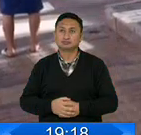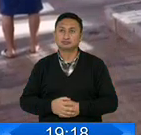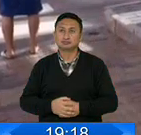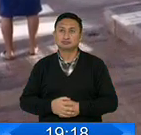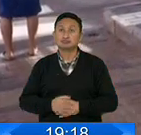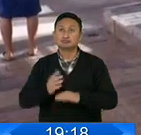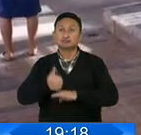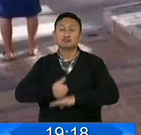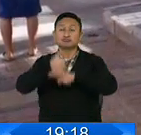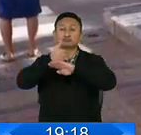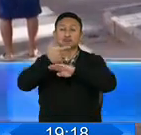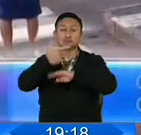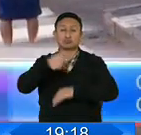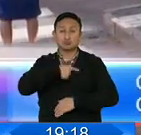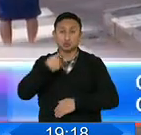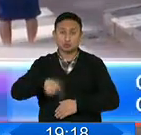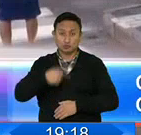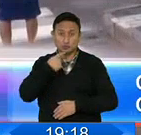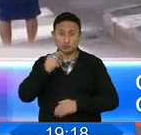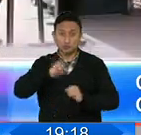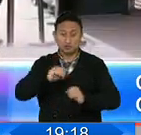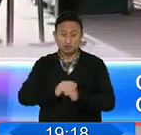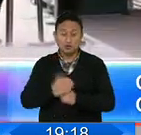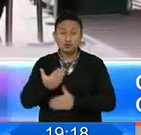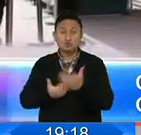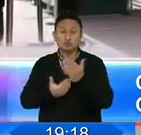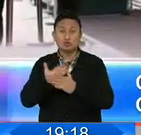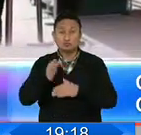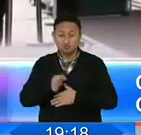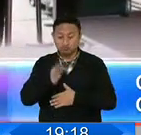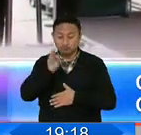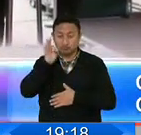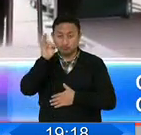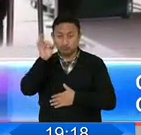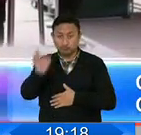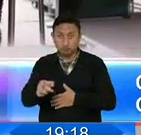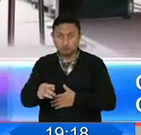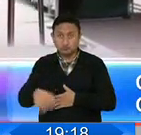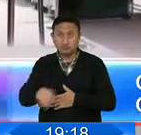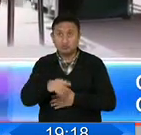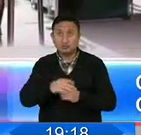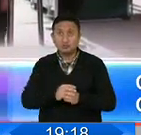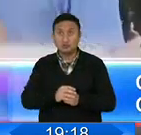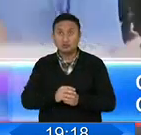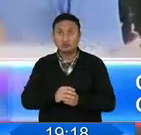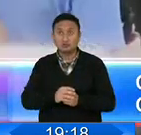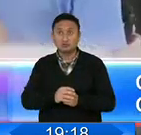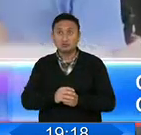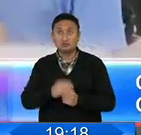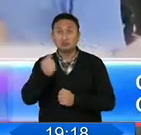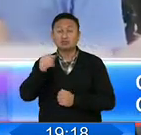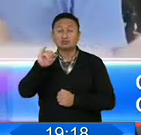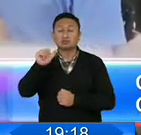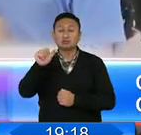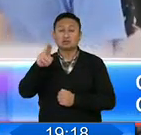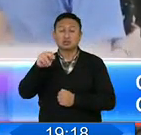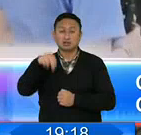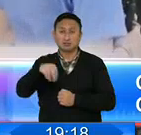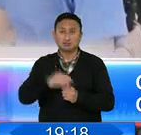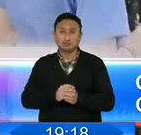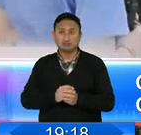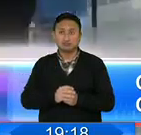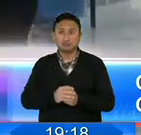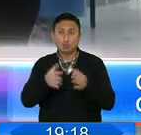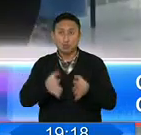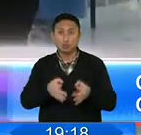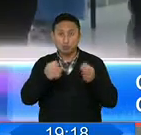Autoridades sanitarias chinas anunciaron la detección de un nuevo contagio de COVID-19 en la ciudad central de Xi'an, el primero del que se tiene constancia oficial